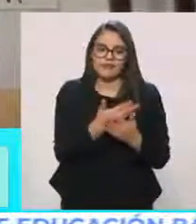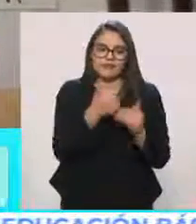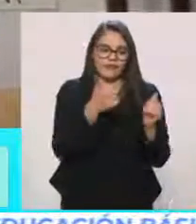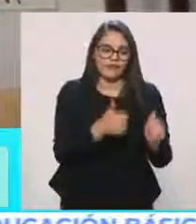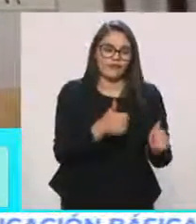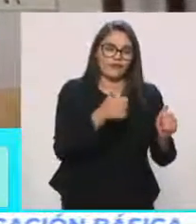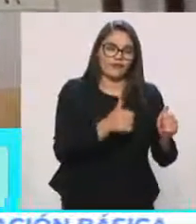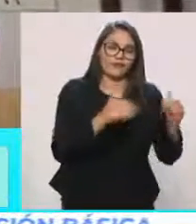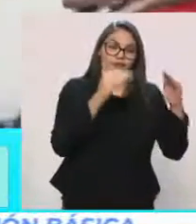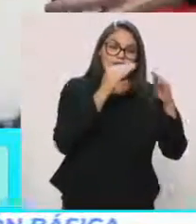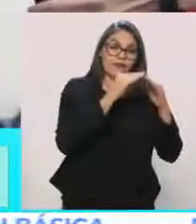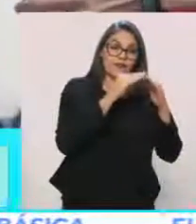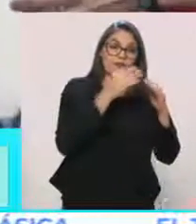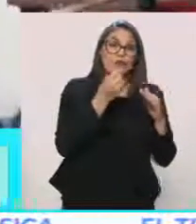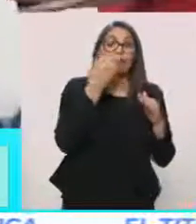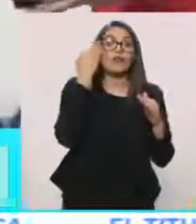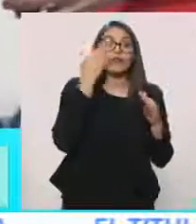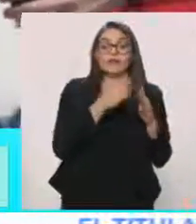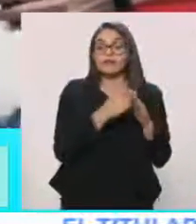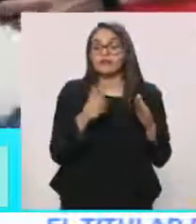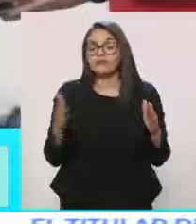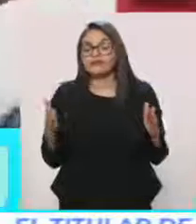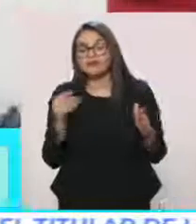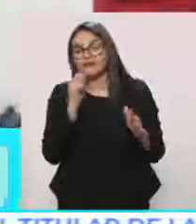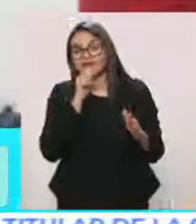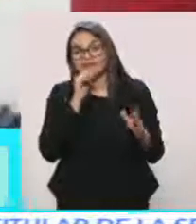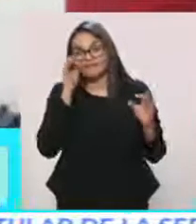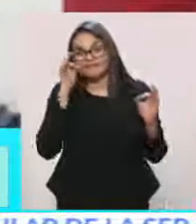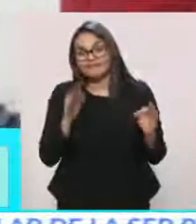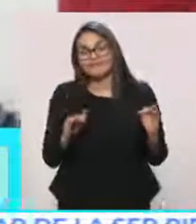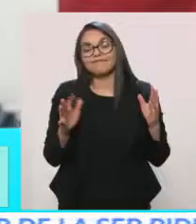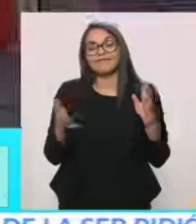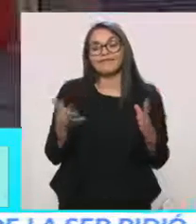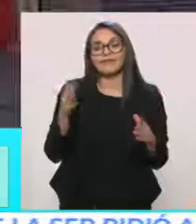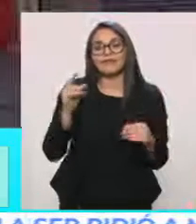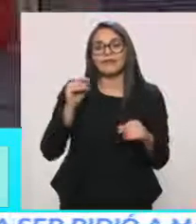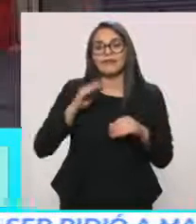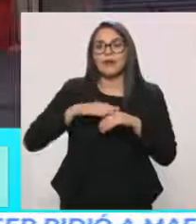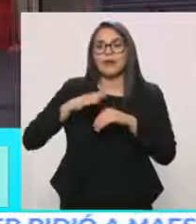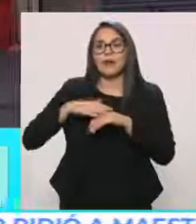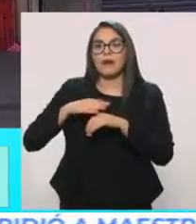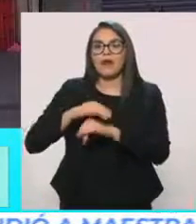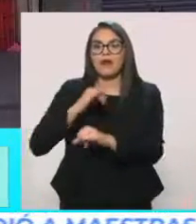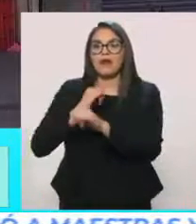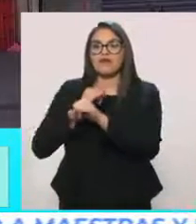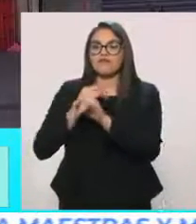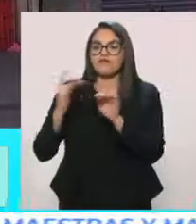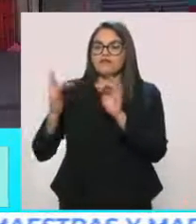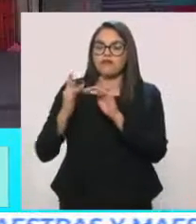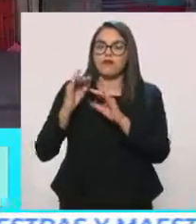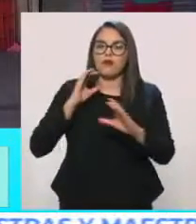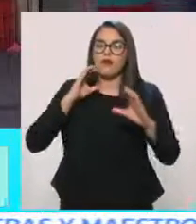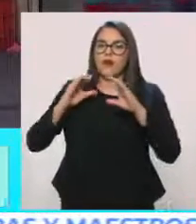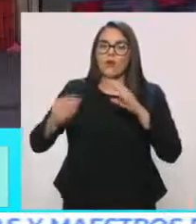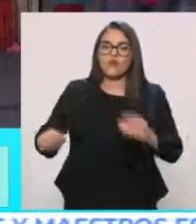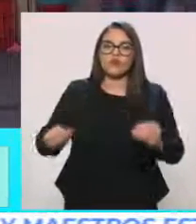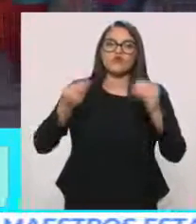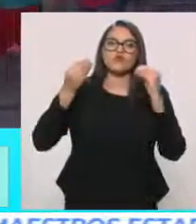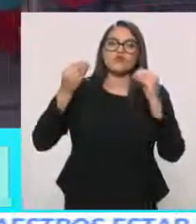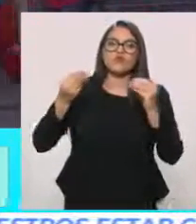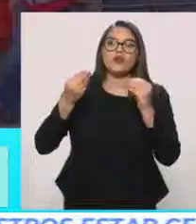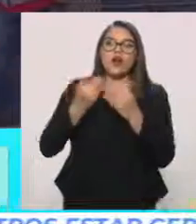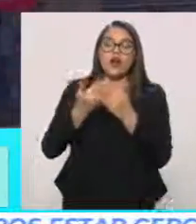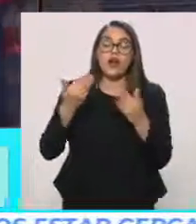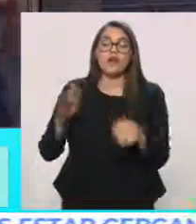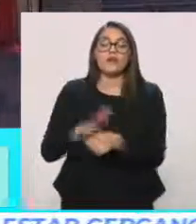tiempo que dure la contingencia, ha aumentado en mucho la comunicación digital y que eso va a acelerar